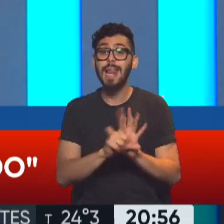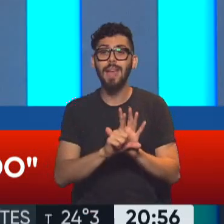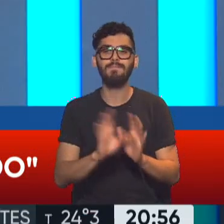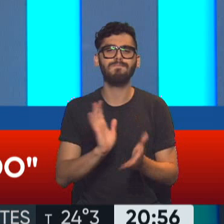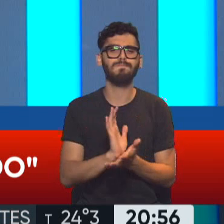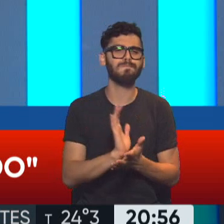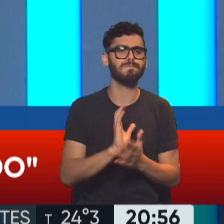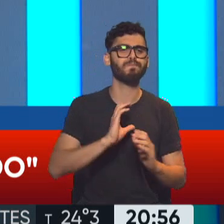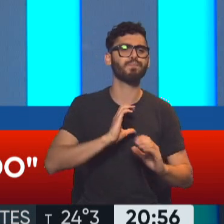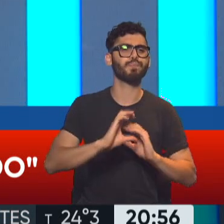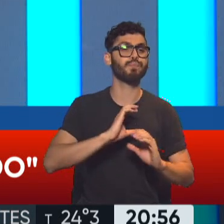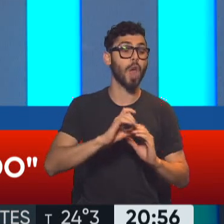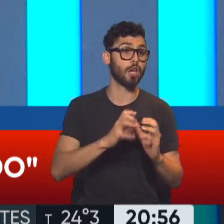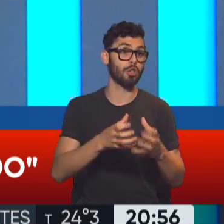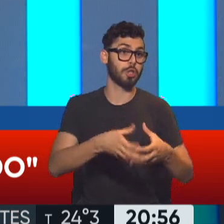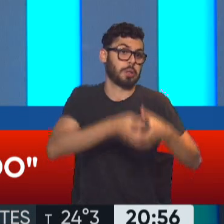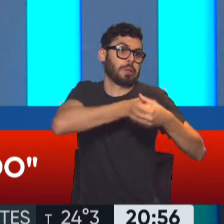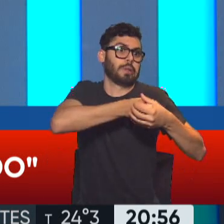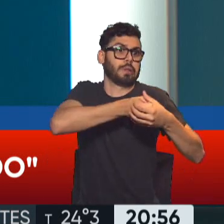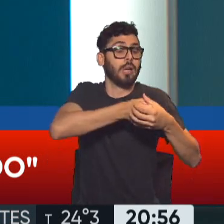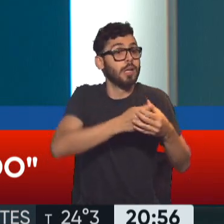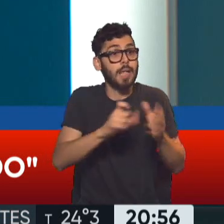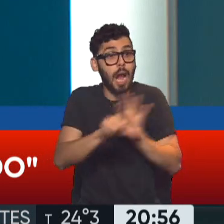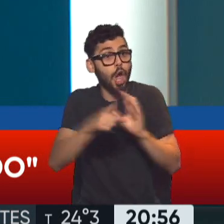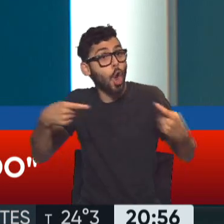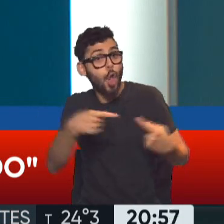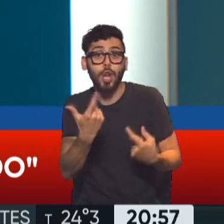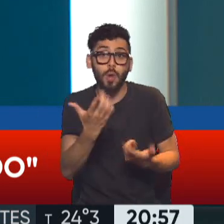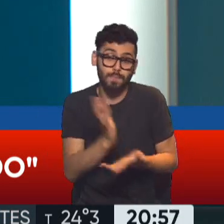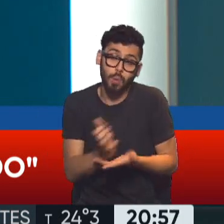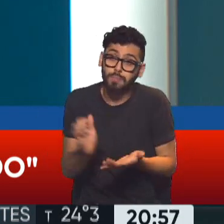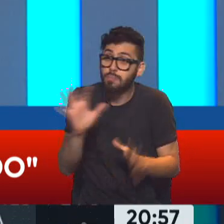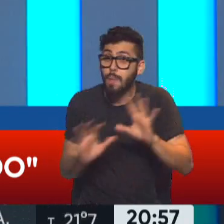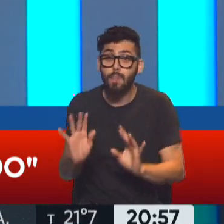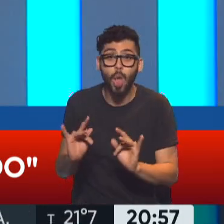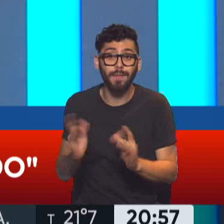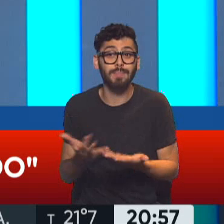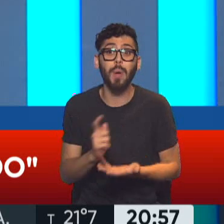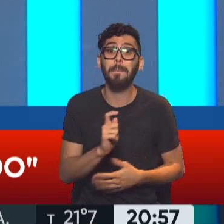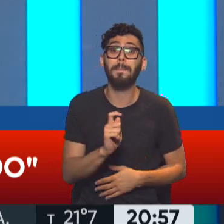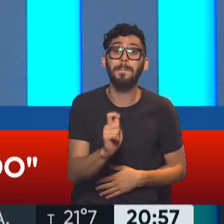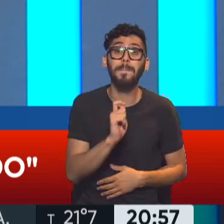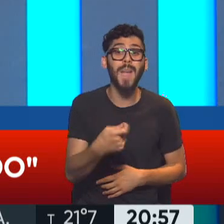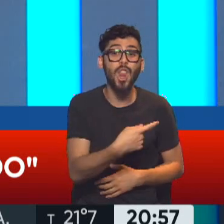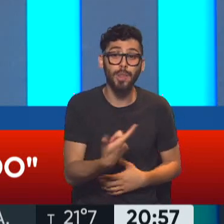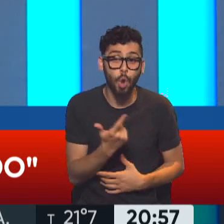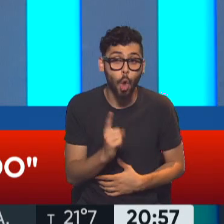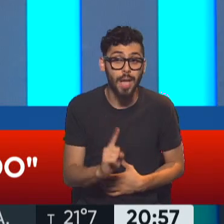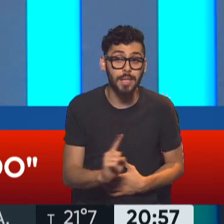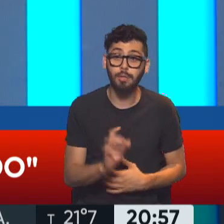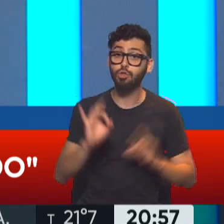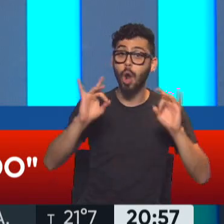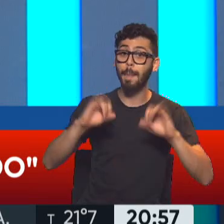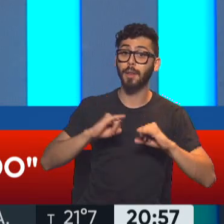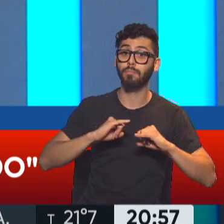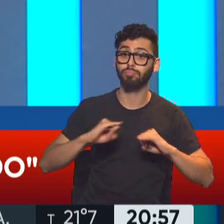con los medios concentrados, es muy difícil. Claro. Es muy difícil. O que impongas... Porque no hacen periodismo, no hacen periodismo. No, hoy propaganda.